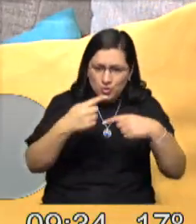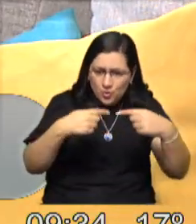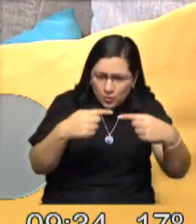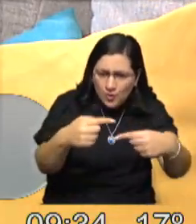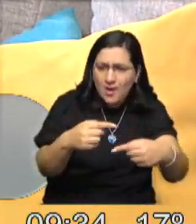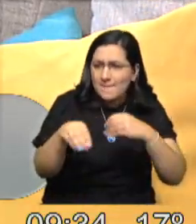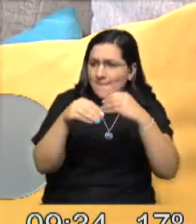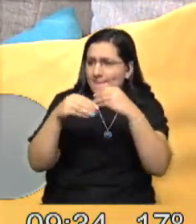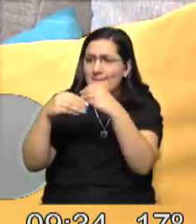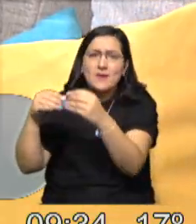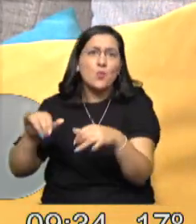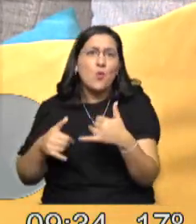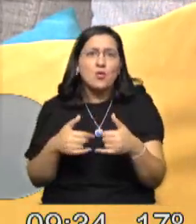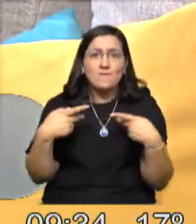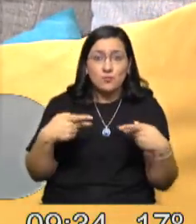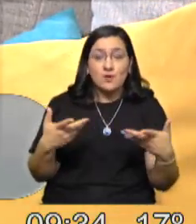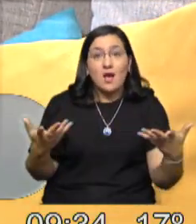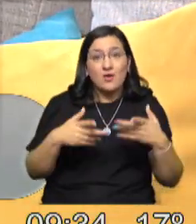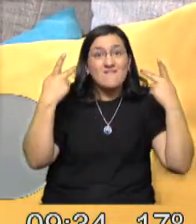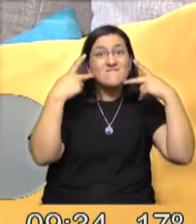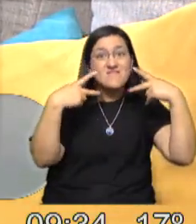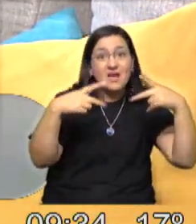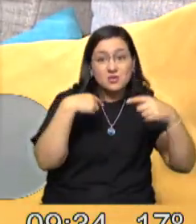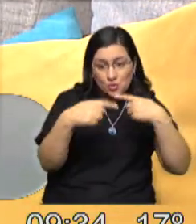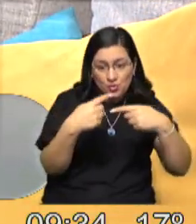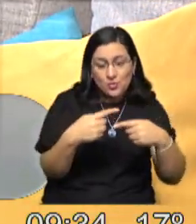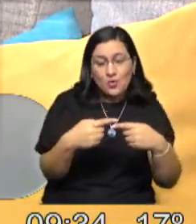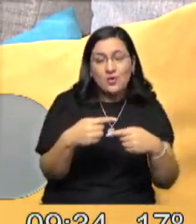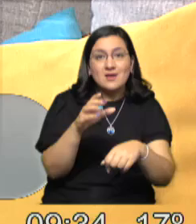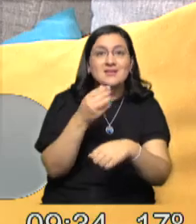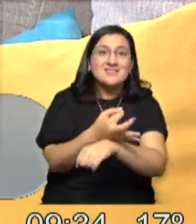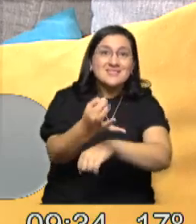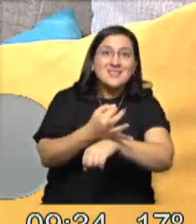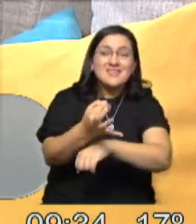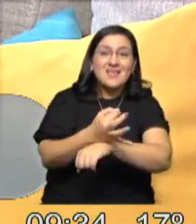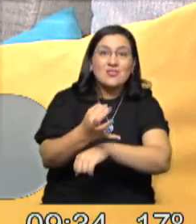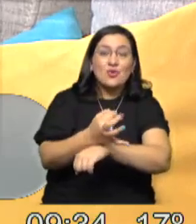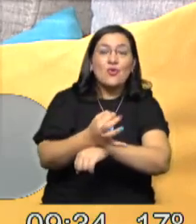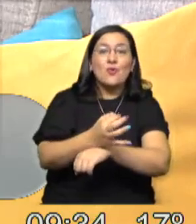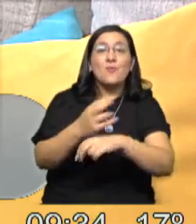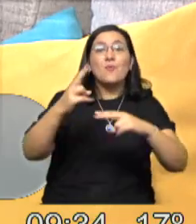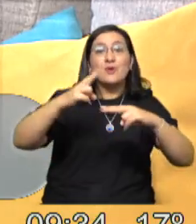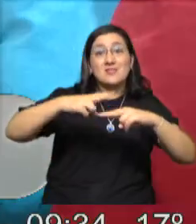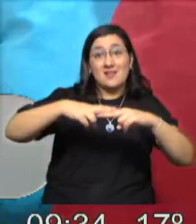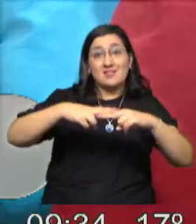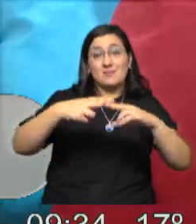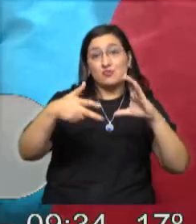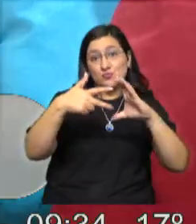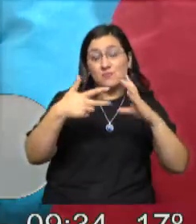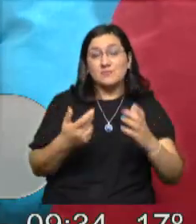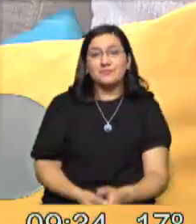en más jugadores. Digo, ahora, es más, viajan y les sigo dando clases online. En este momento está mirando Orihuela desde Italia. Estaba mirando el programa. Vino,